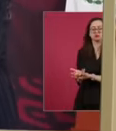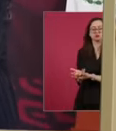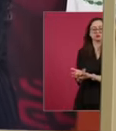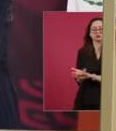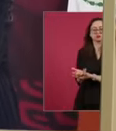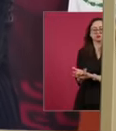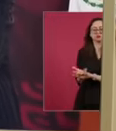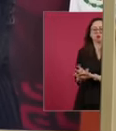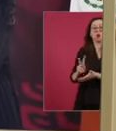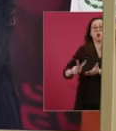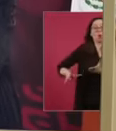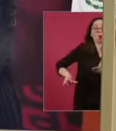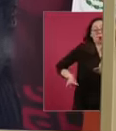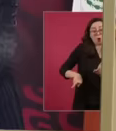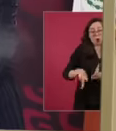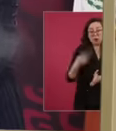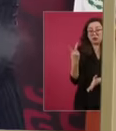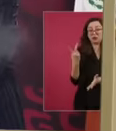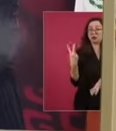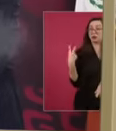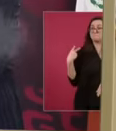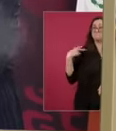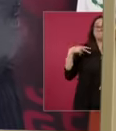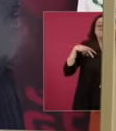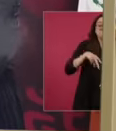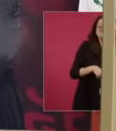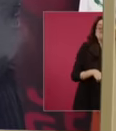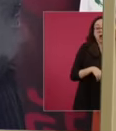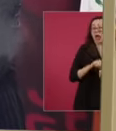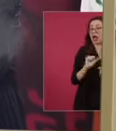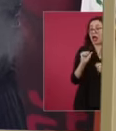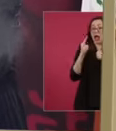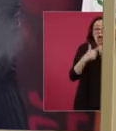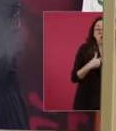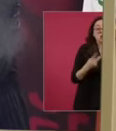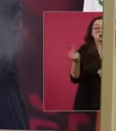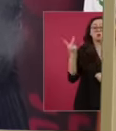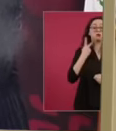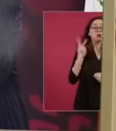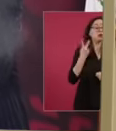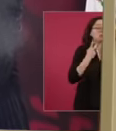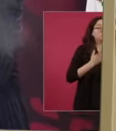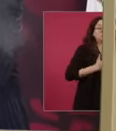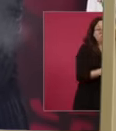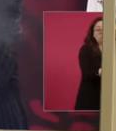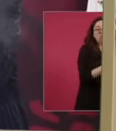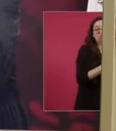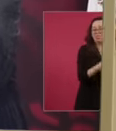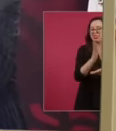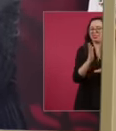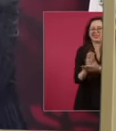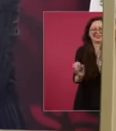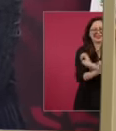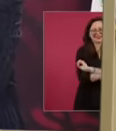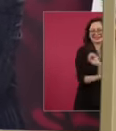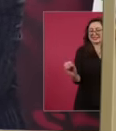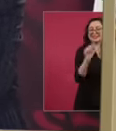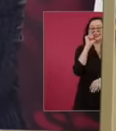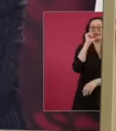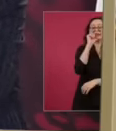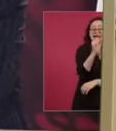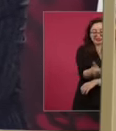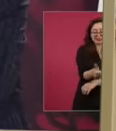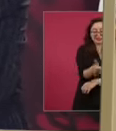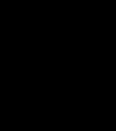y no vuelvo a participar en ningún asunto político.